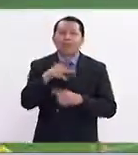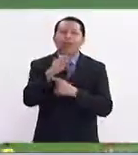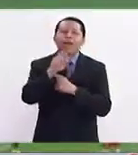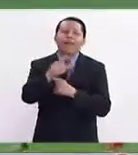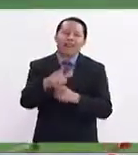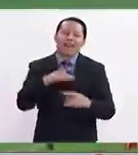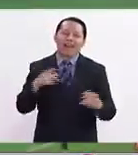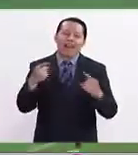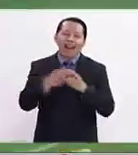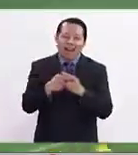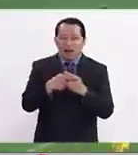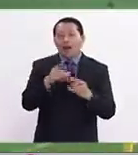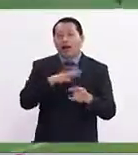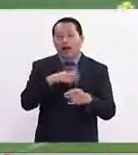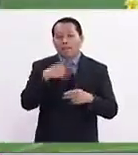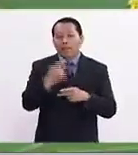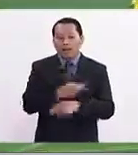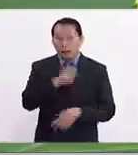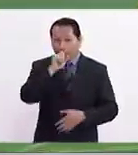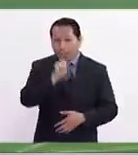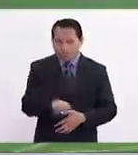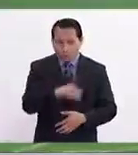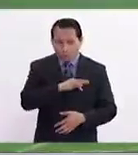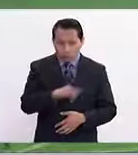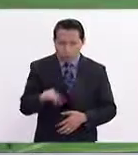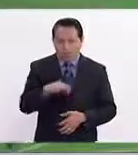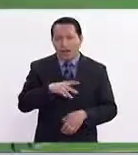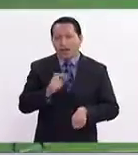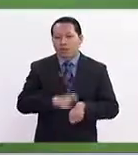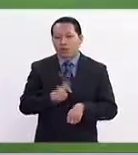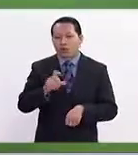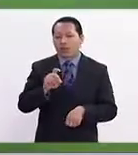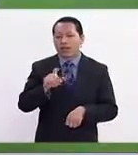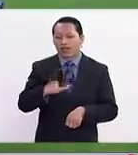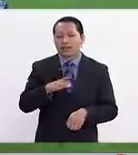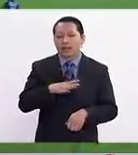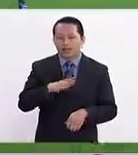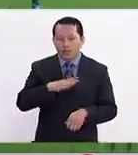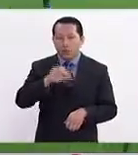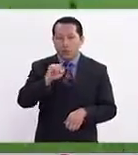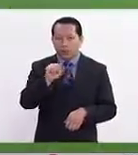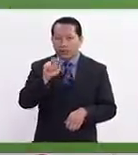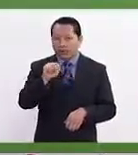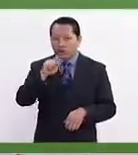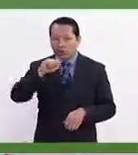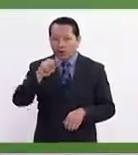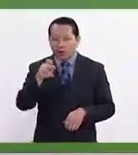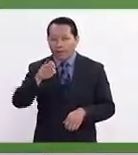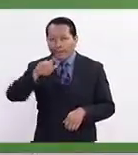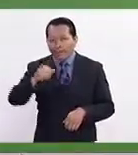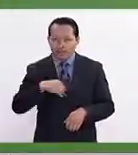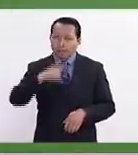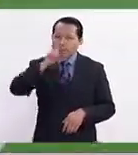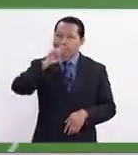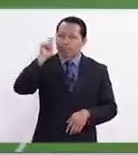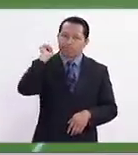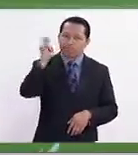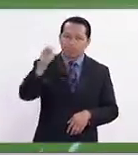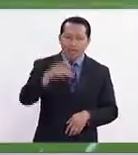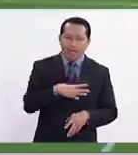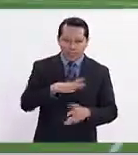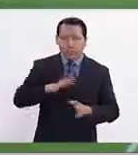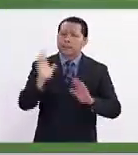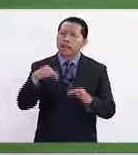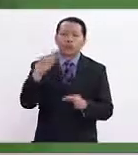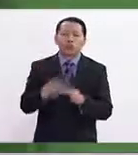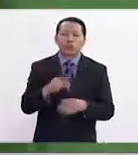Carlos Guzmán sobre Avilés Hurtado. Él mismo iba a hacer la conversión al minuto 37. José Antonio Pérez decretaba la pena máxima. Y de esta manera se llevan los